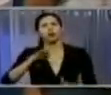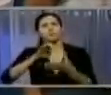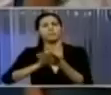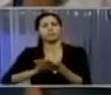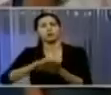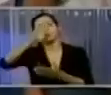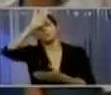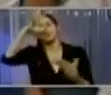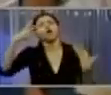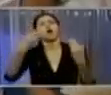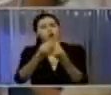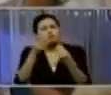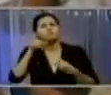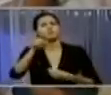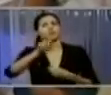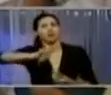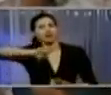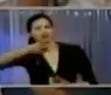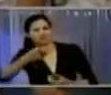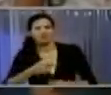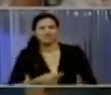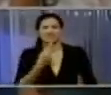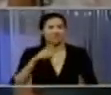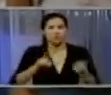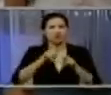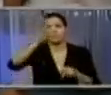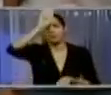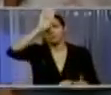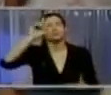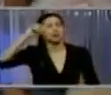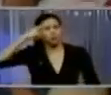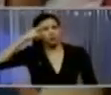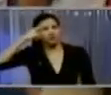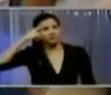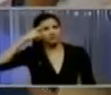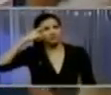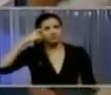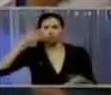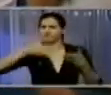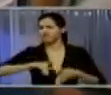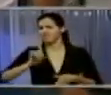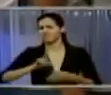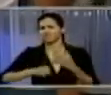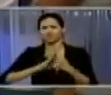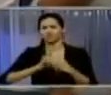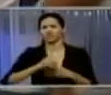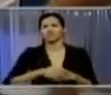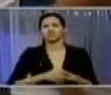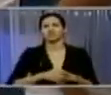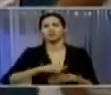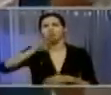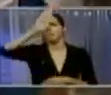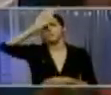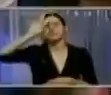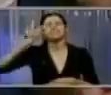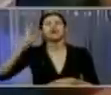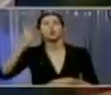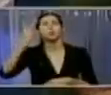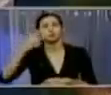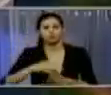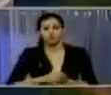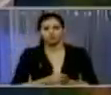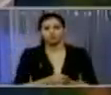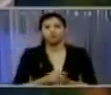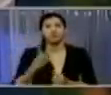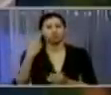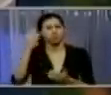está contigo. Bueno, ustedes no se acuerdan, ustedes no habían nacido. Juan Pablo II. La segunda vez que vino,